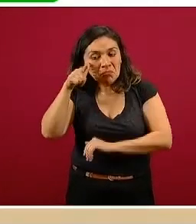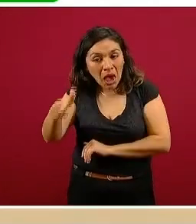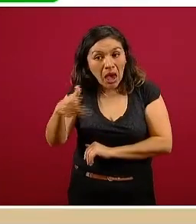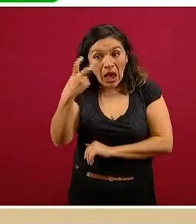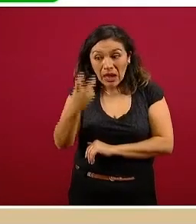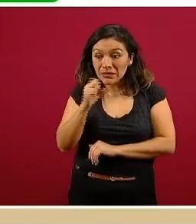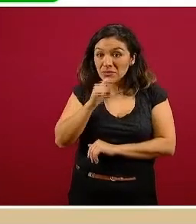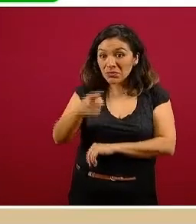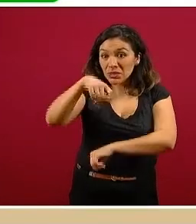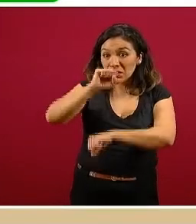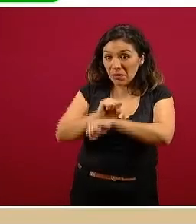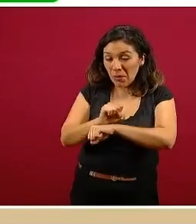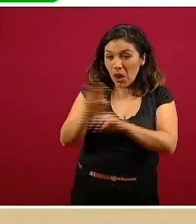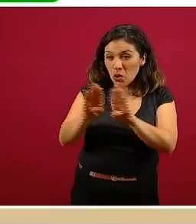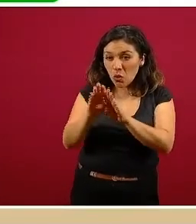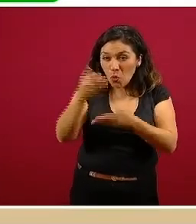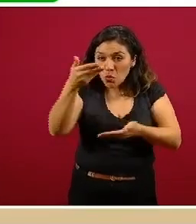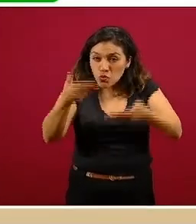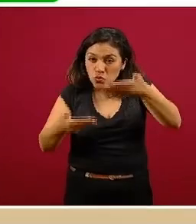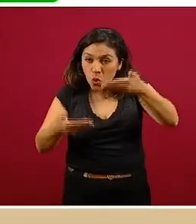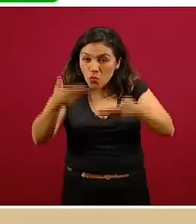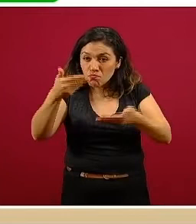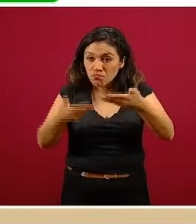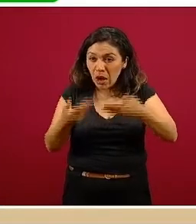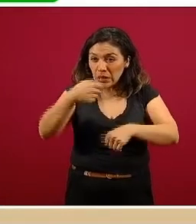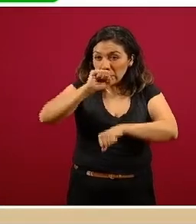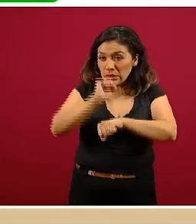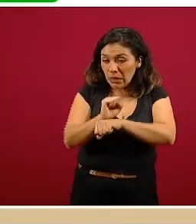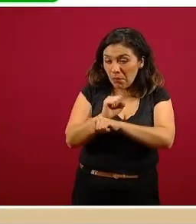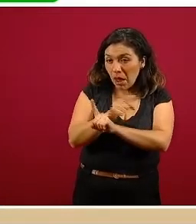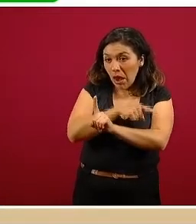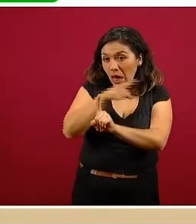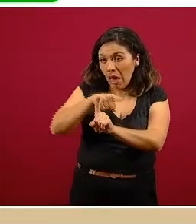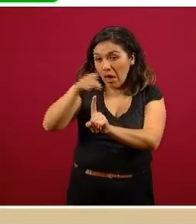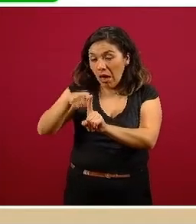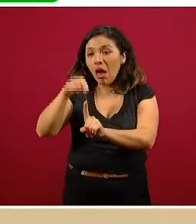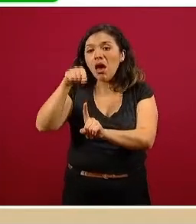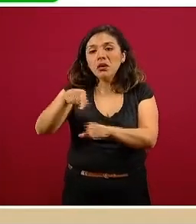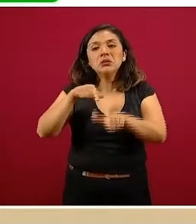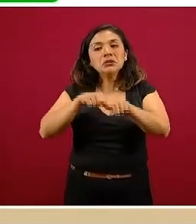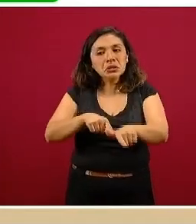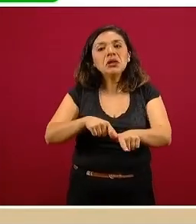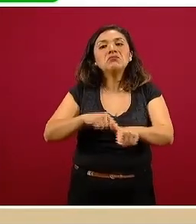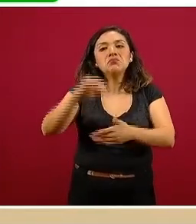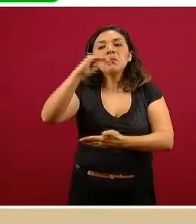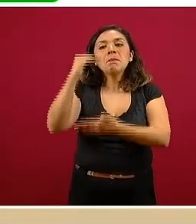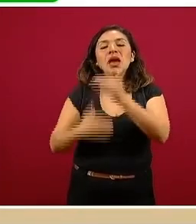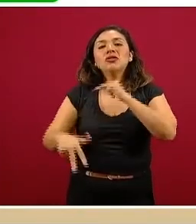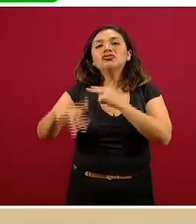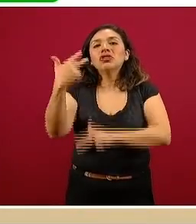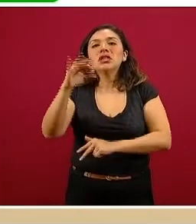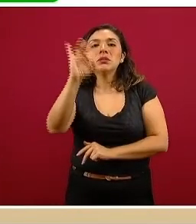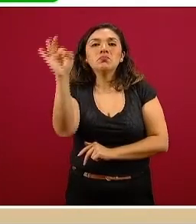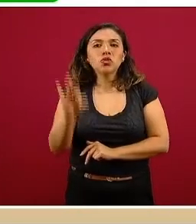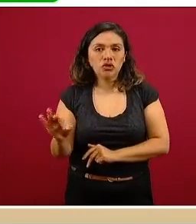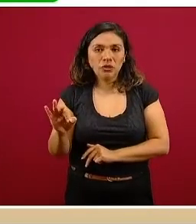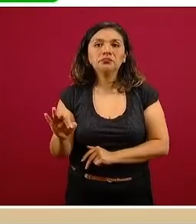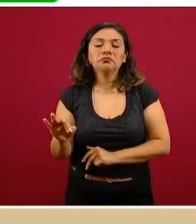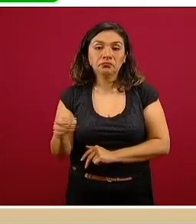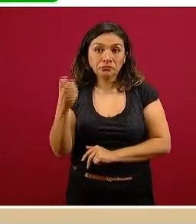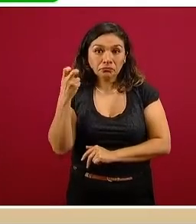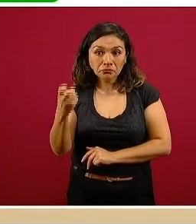para esa semana, ese comparativo de esas últimas 2 semanas, continúa de menos 13%, lo